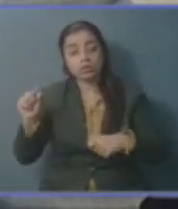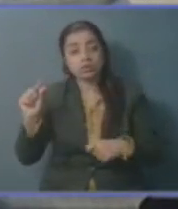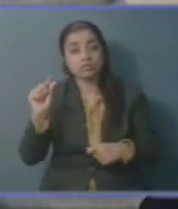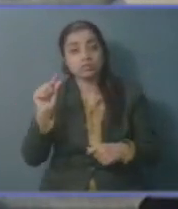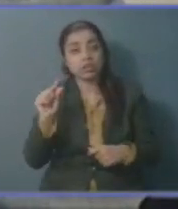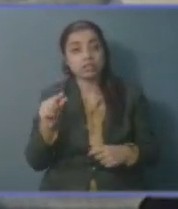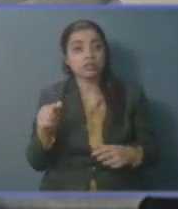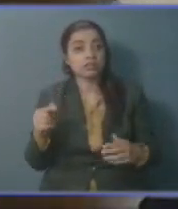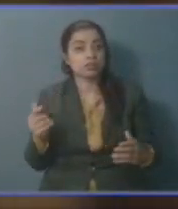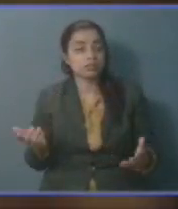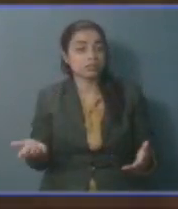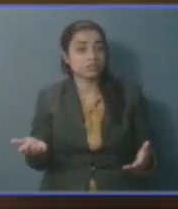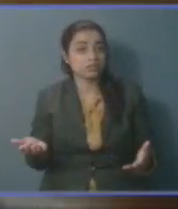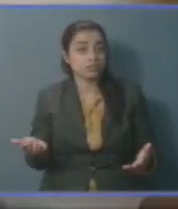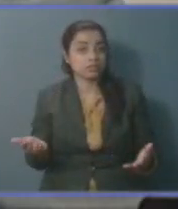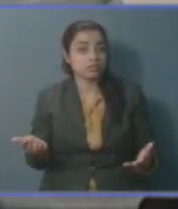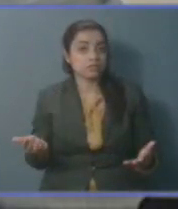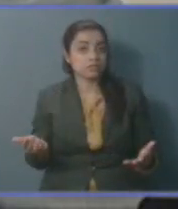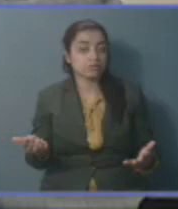autorizar